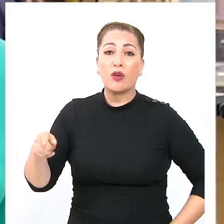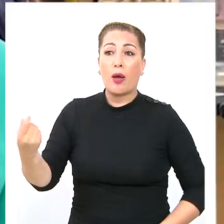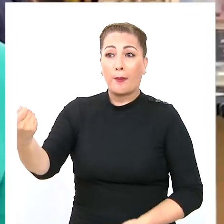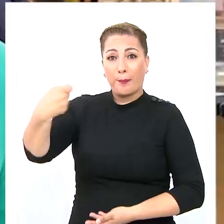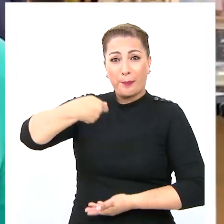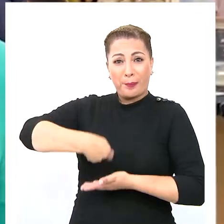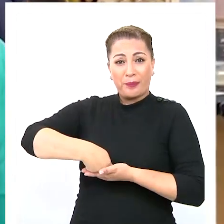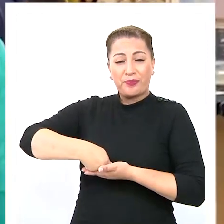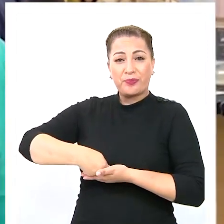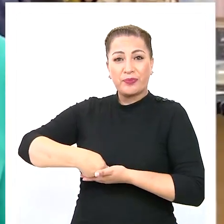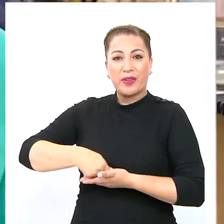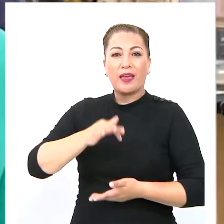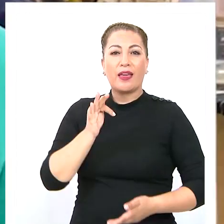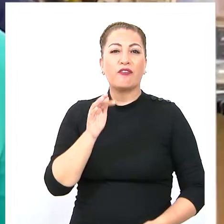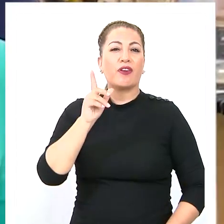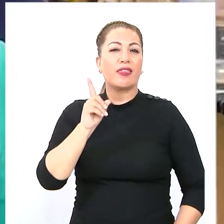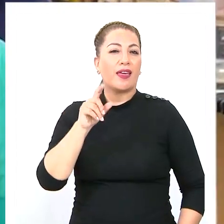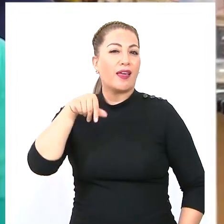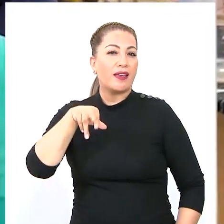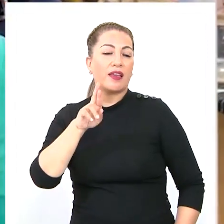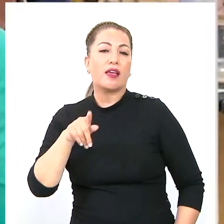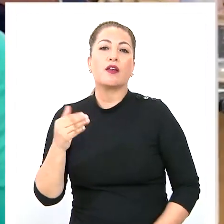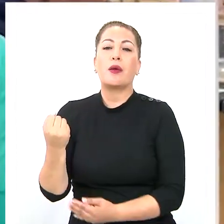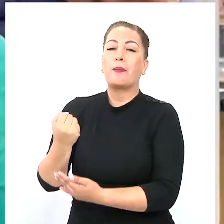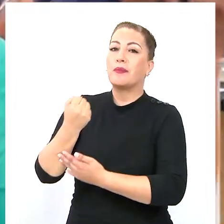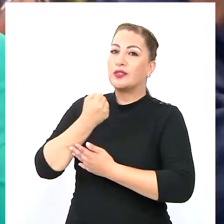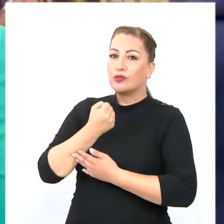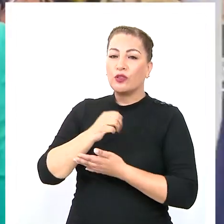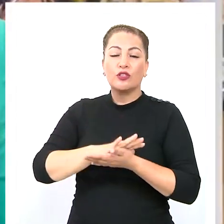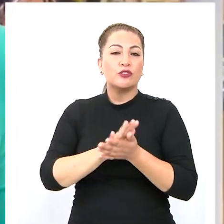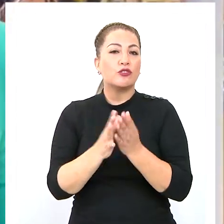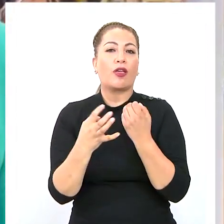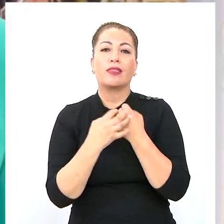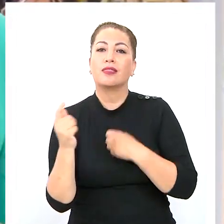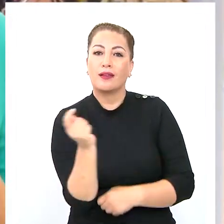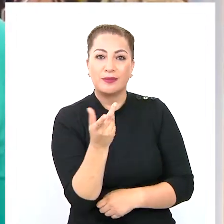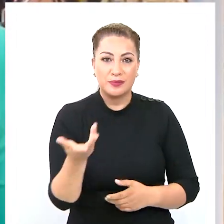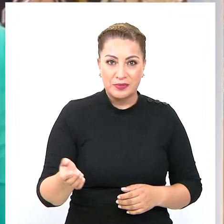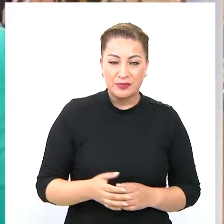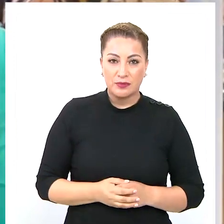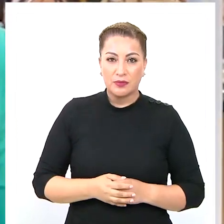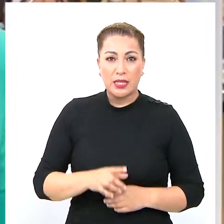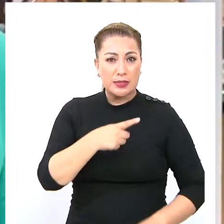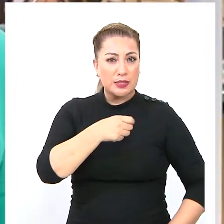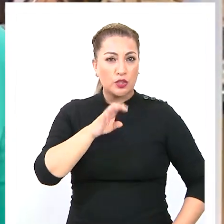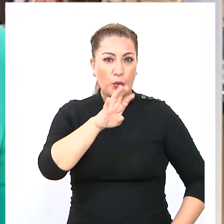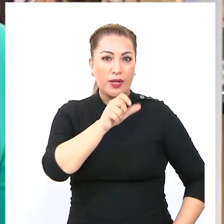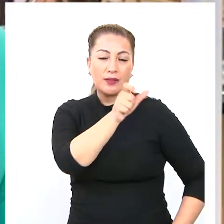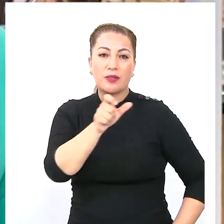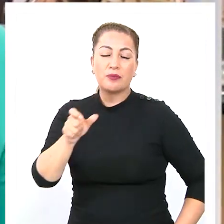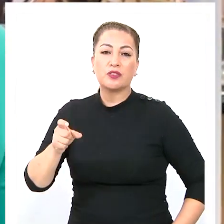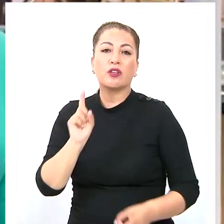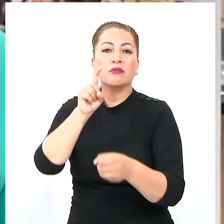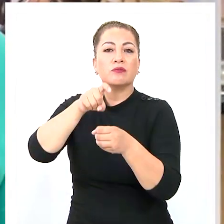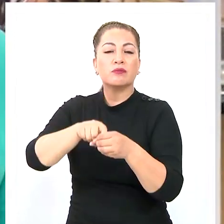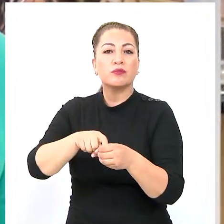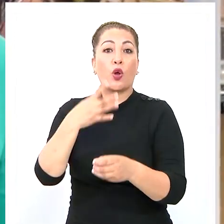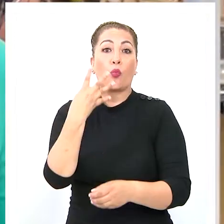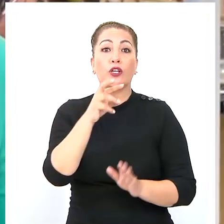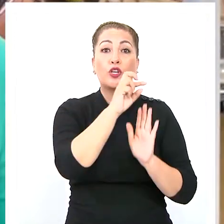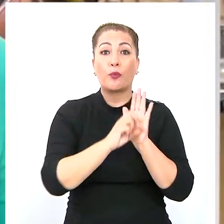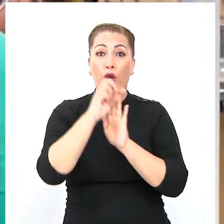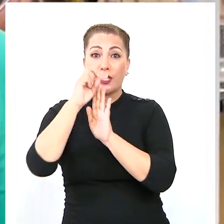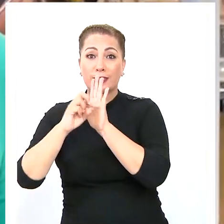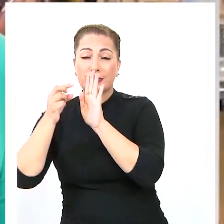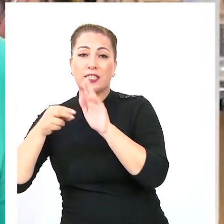financiamiento a través del FNDR que nos ayudó a mejorar nuestra cobertura en toda la región de Tarapacá. Fueron 140 personas pertenecientes a 4 proyectos